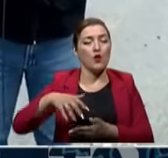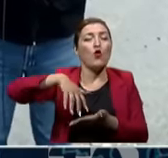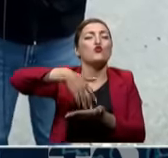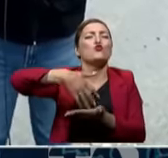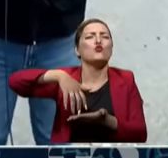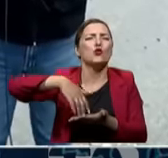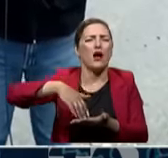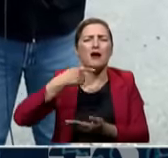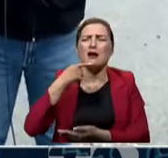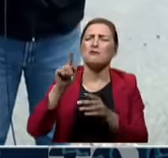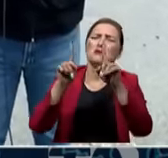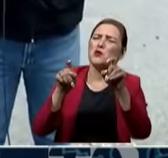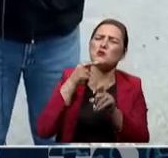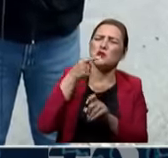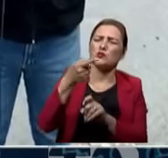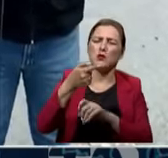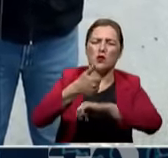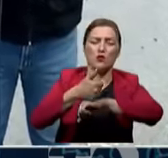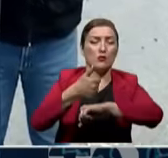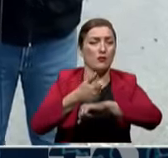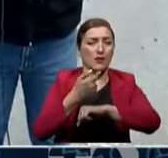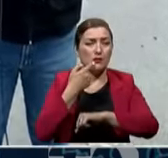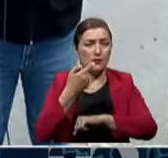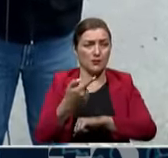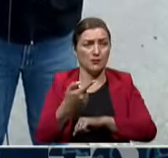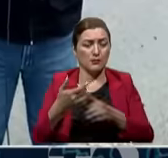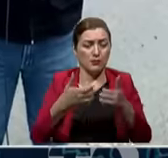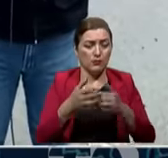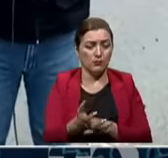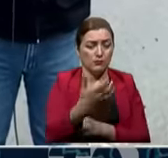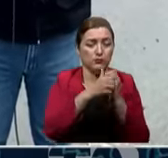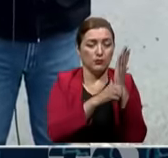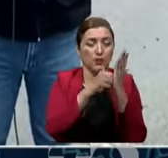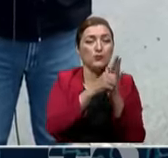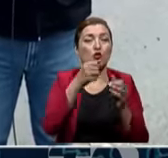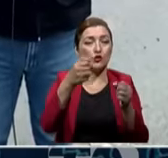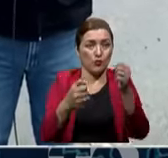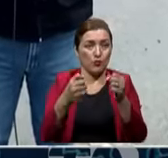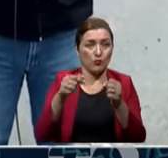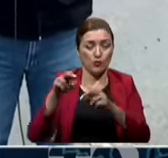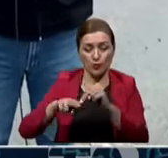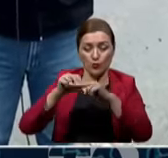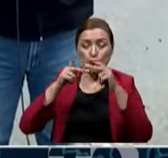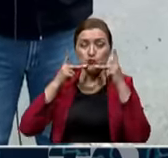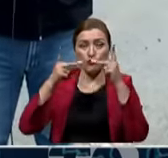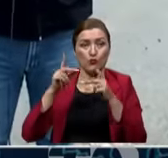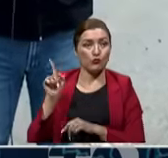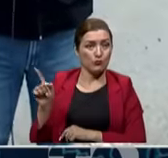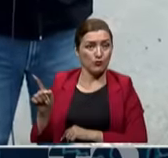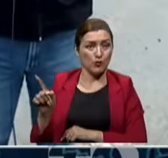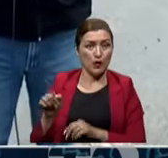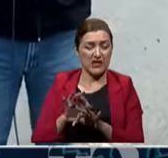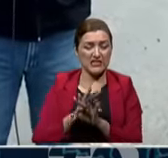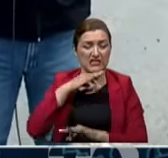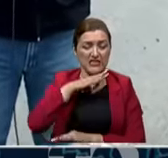con Gaby respecto de las autoridades. Ya nos has comentado que hay maquinaria del Ministerio de Transporte y Obras Públicas removiendo